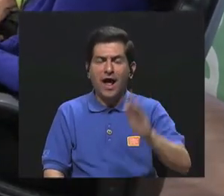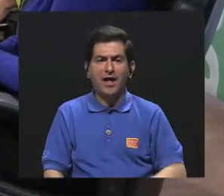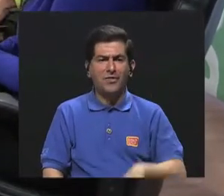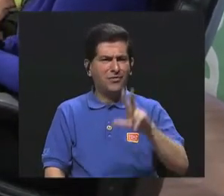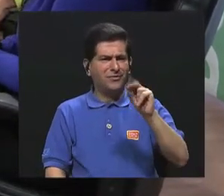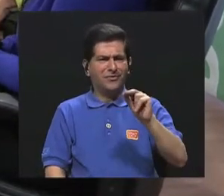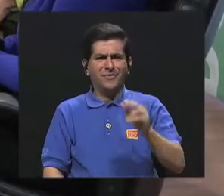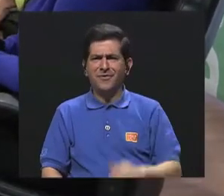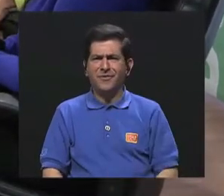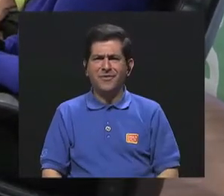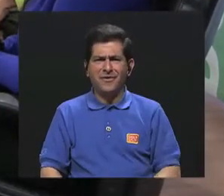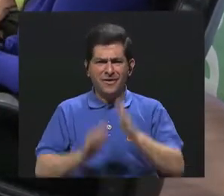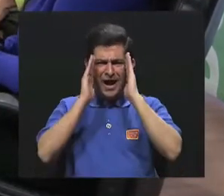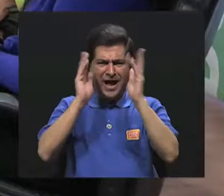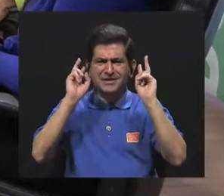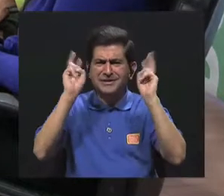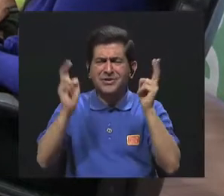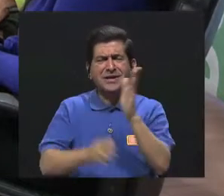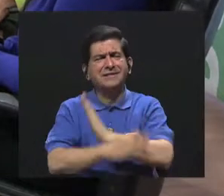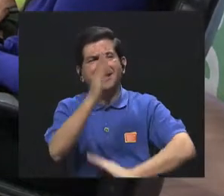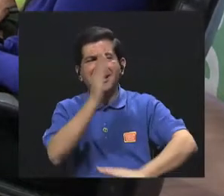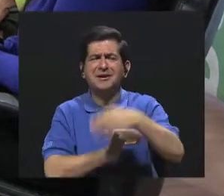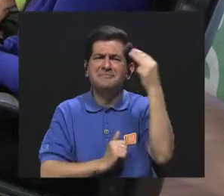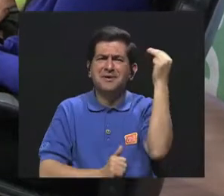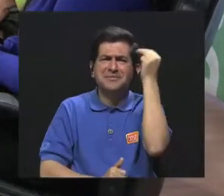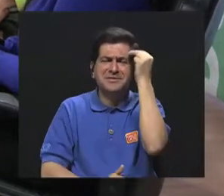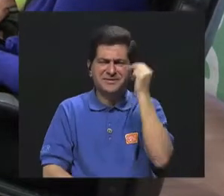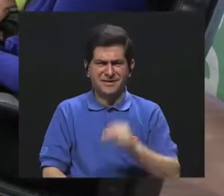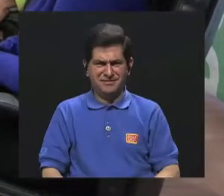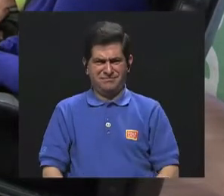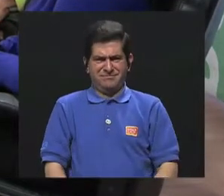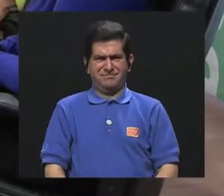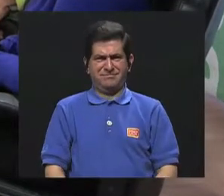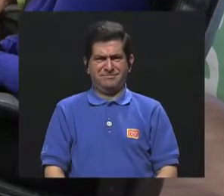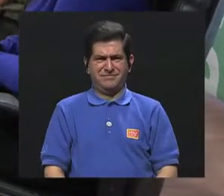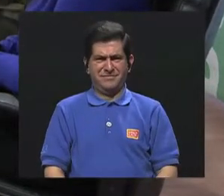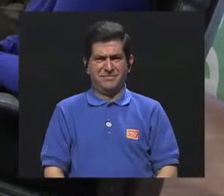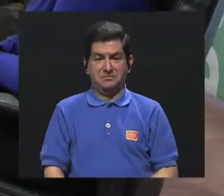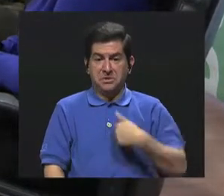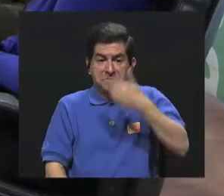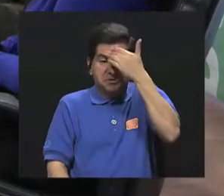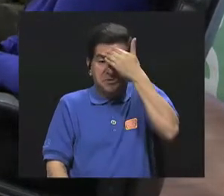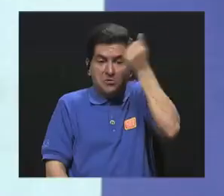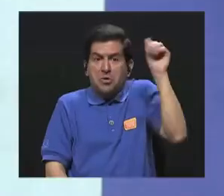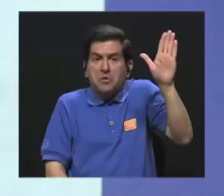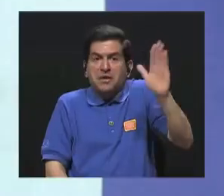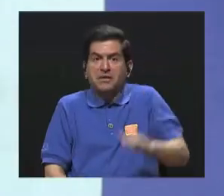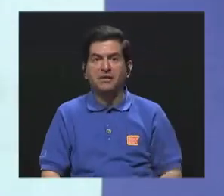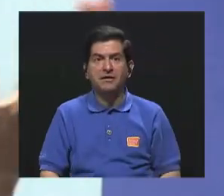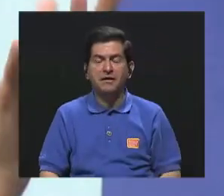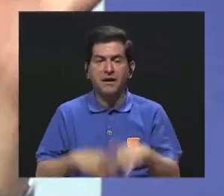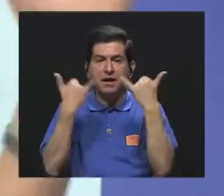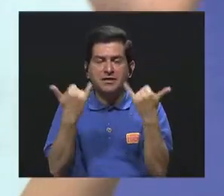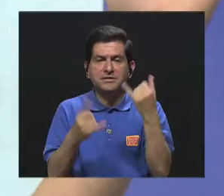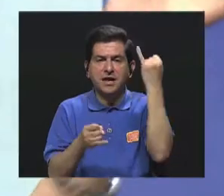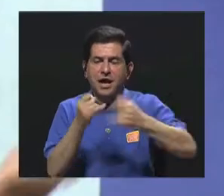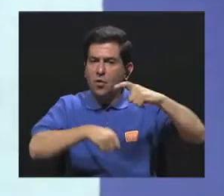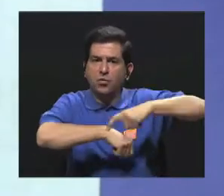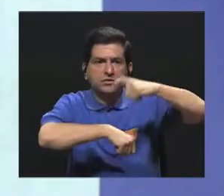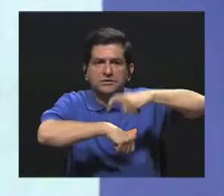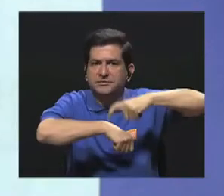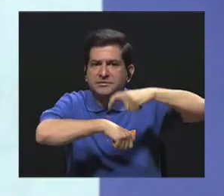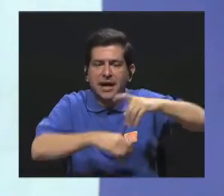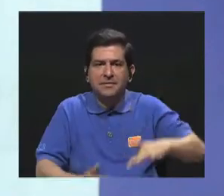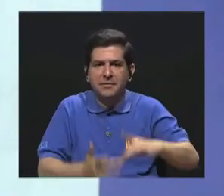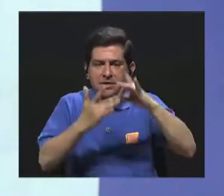cómo, verdad, y cómo tratar el tema de la discapacidad mental? Y yo dije, es que se me olvidó, o sea, te lo juro que ya en la última